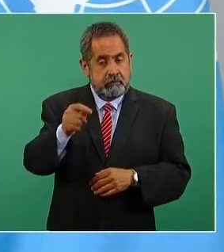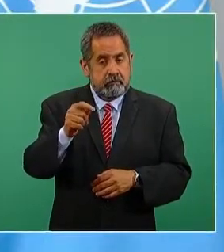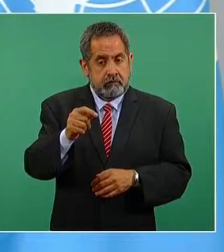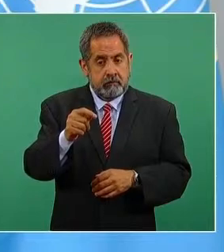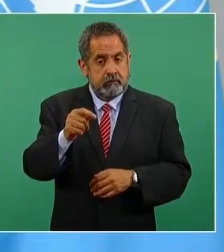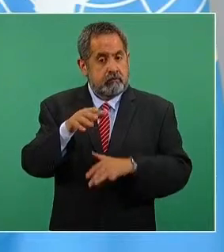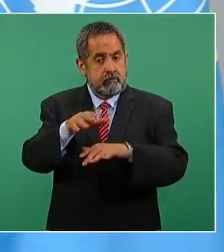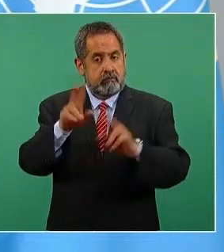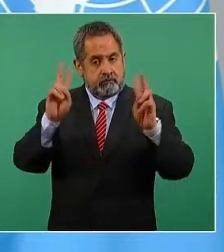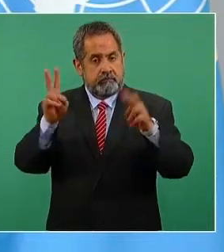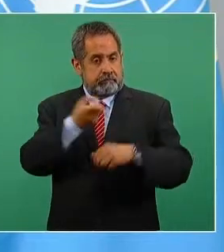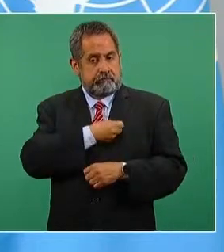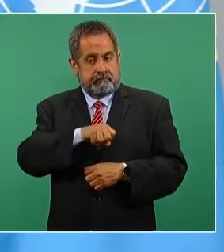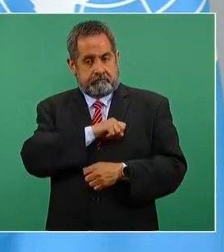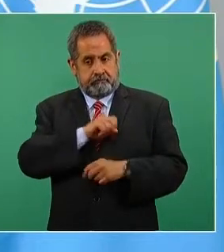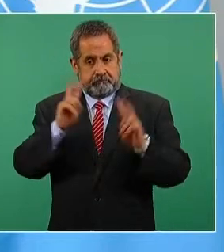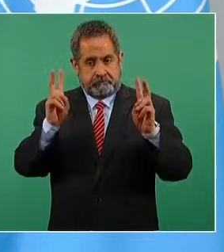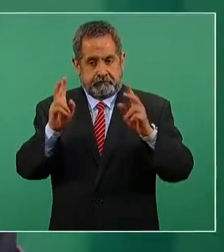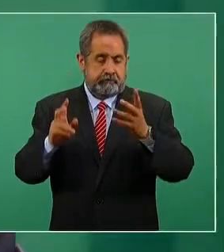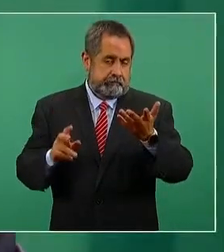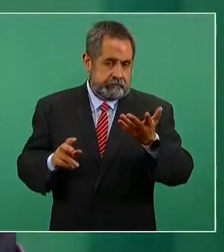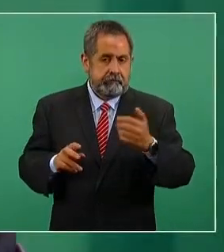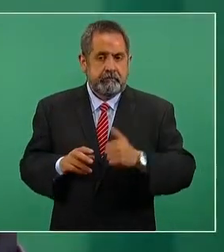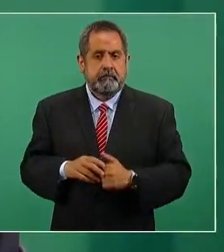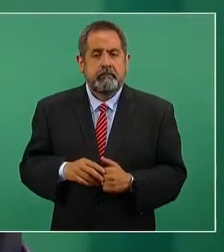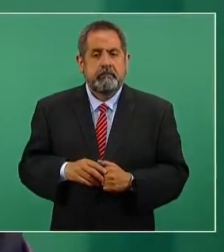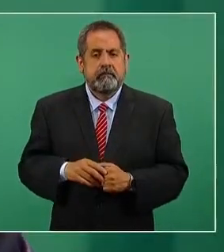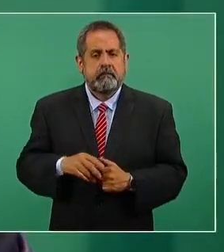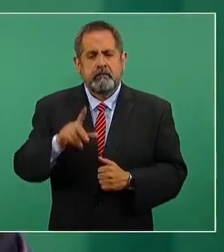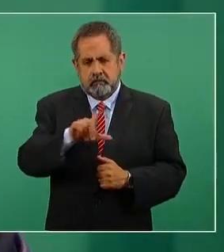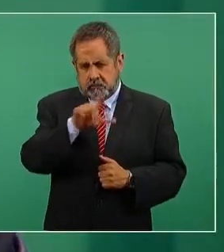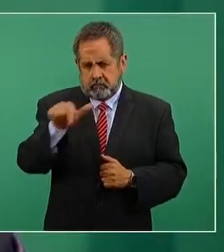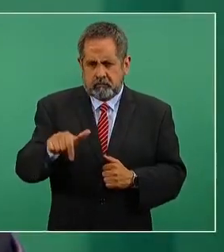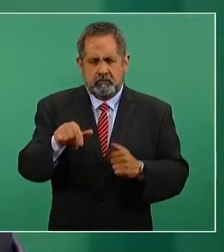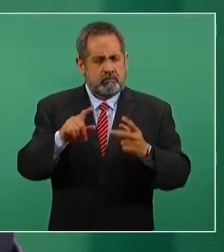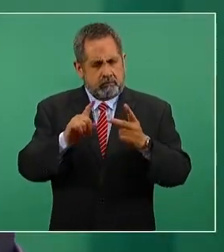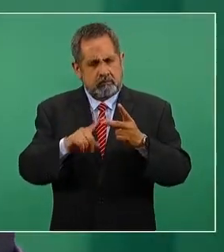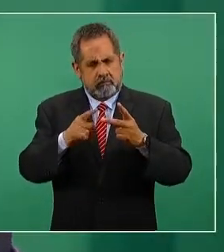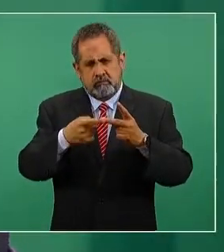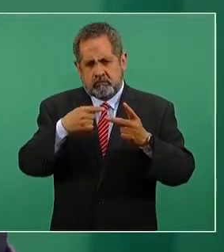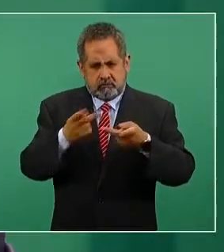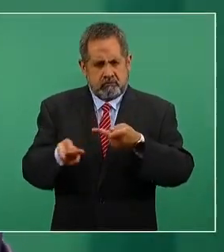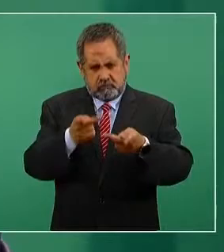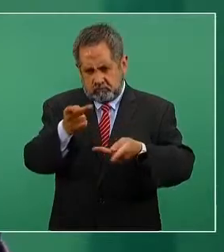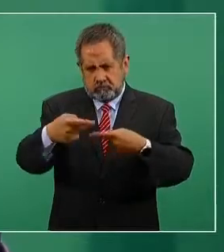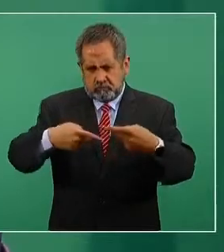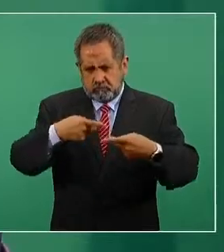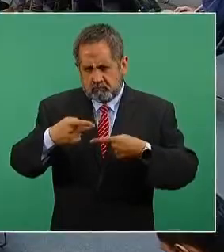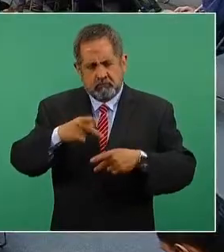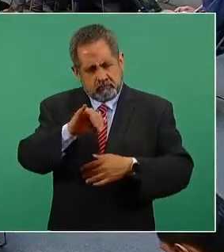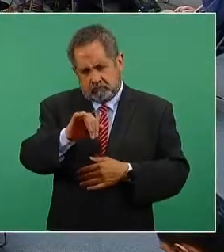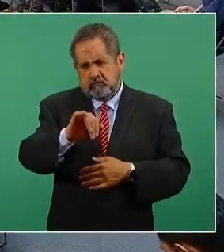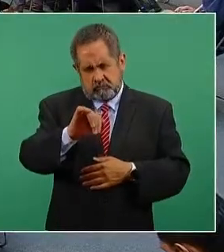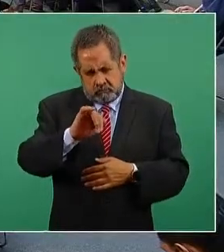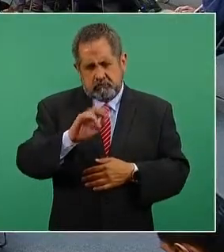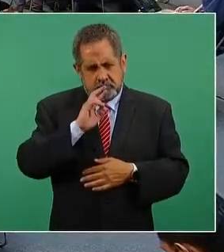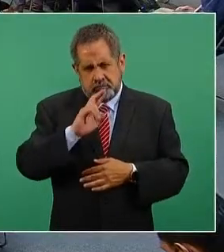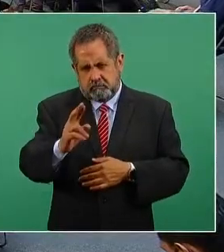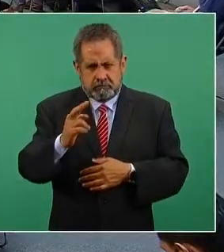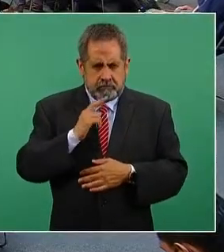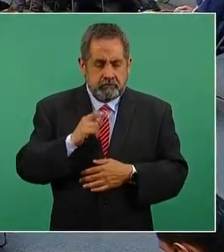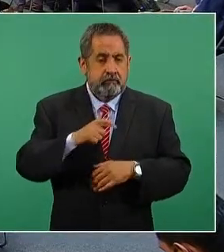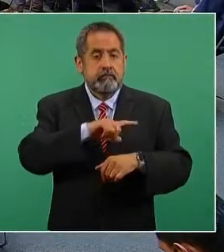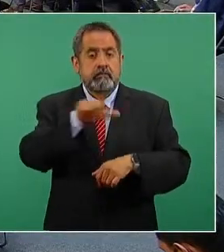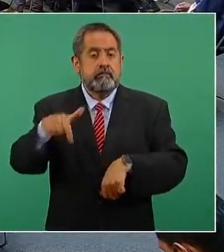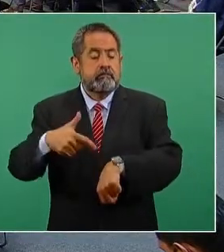del Pulso de la Salud y luego tenemos también la sesión de preguntas y respuestas y a